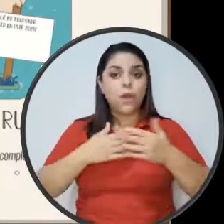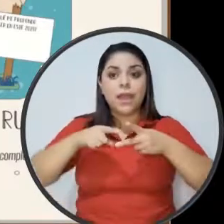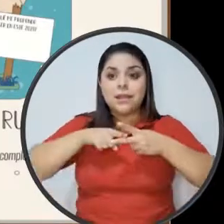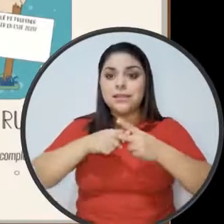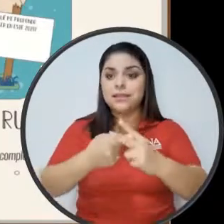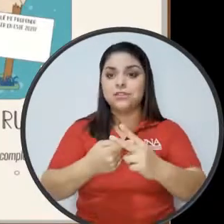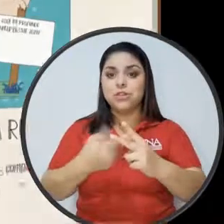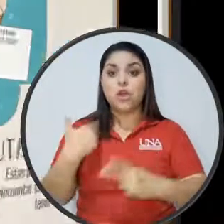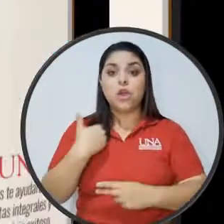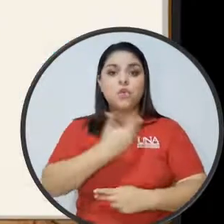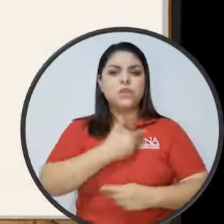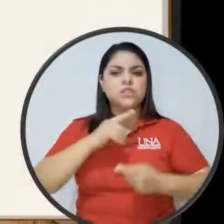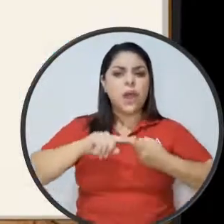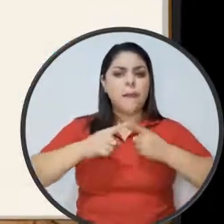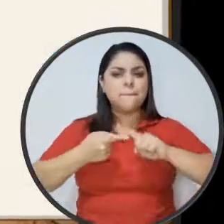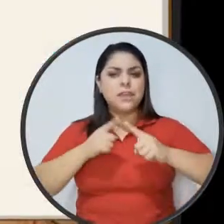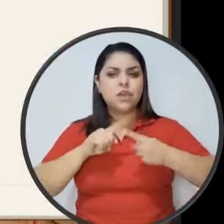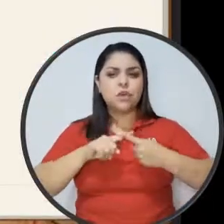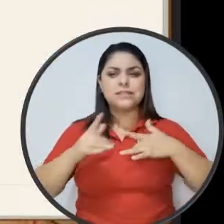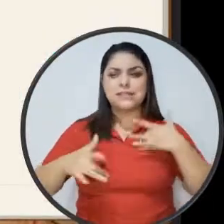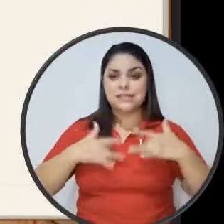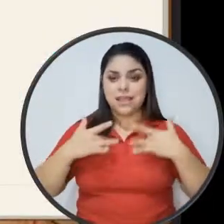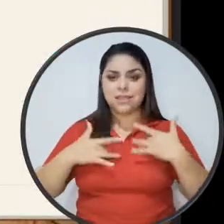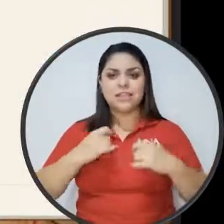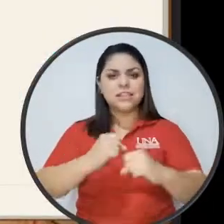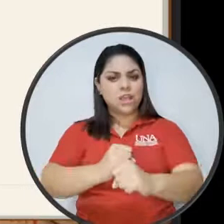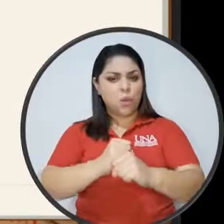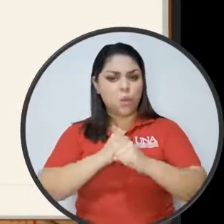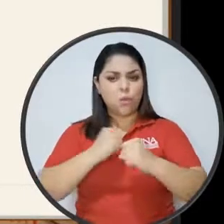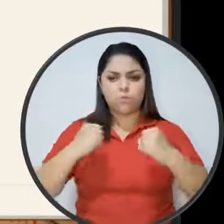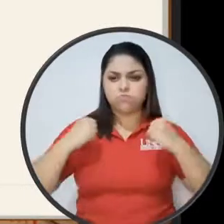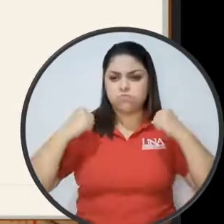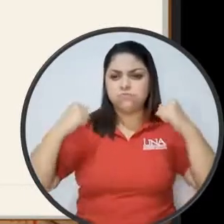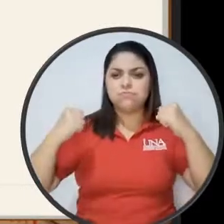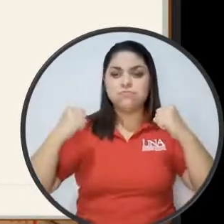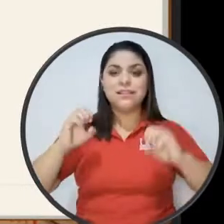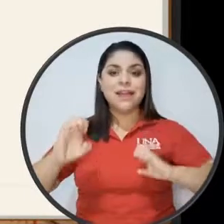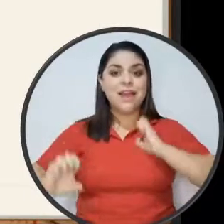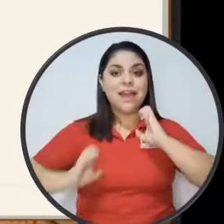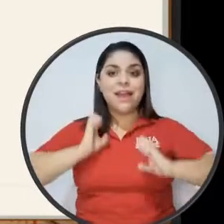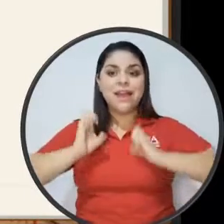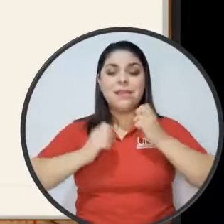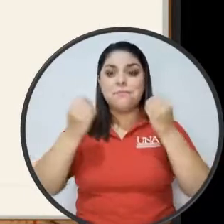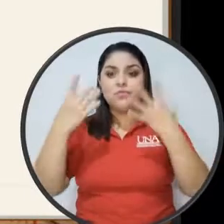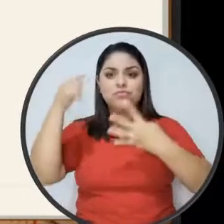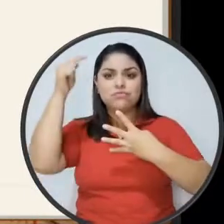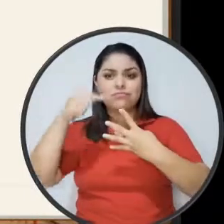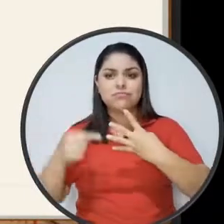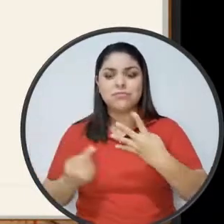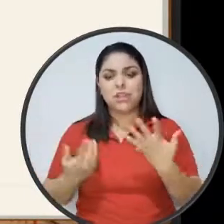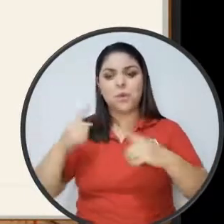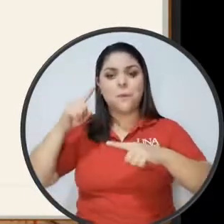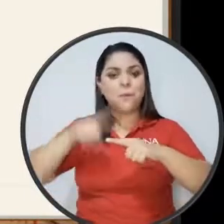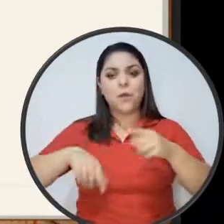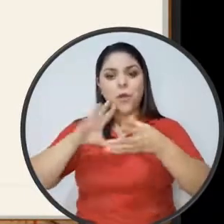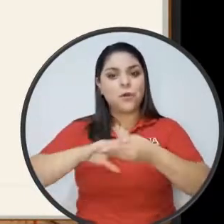Aunque al inicio nuestro amigo se sentía muy seguro, empoderado, entusiasmado y muchas cosas más que no me da tiempo de